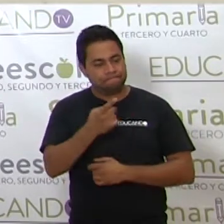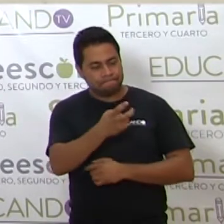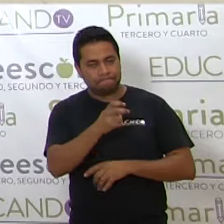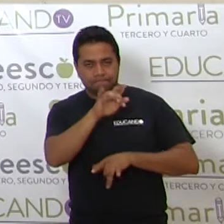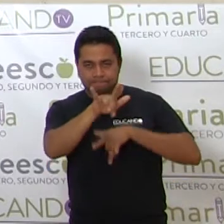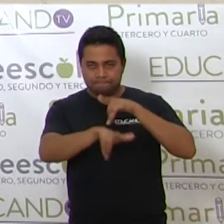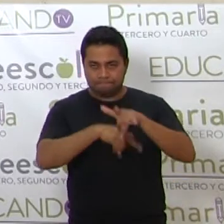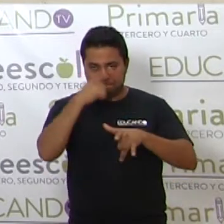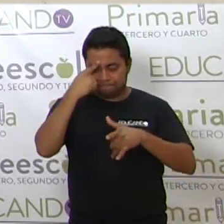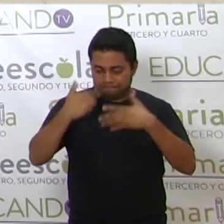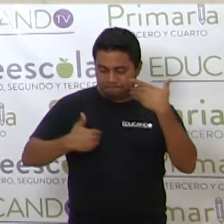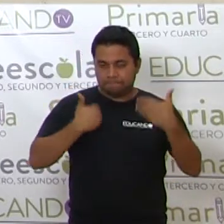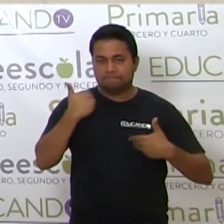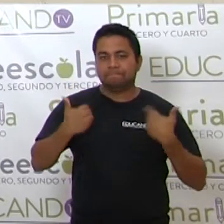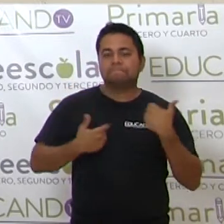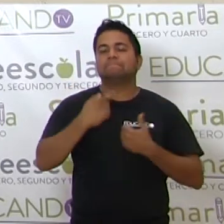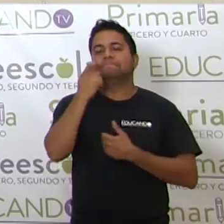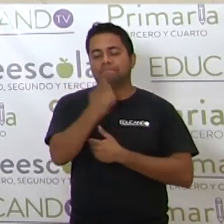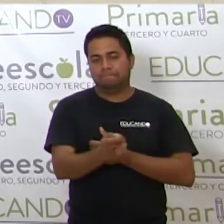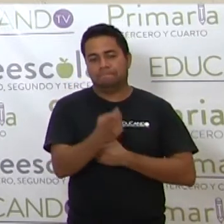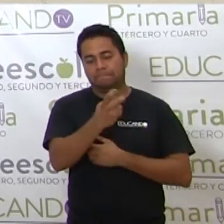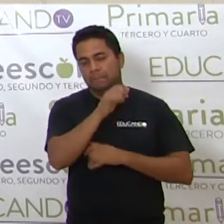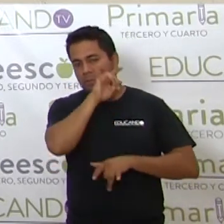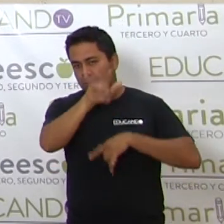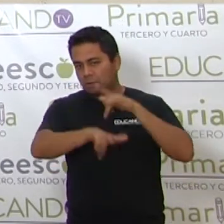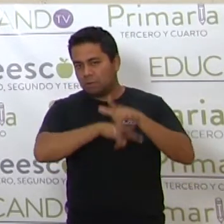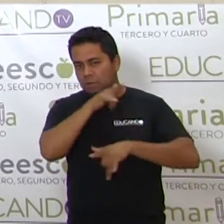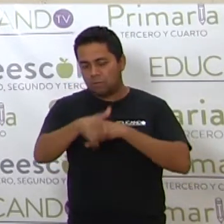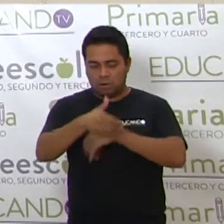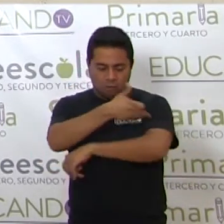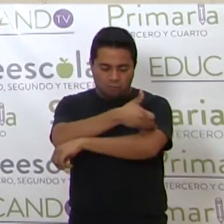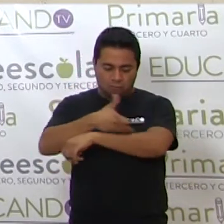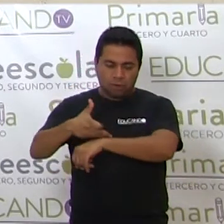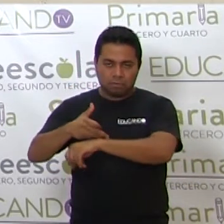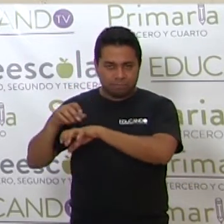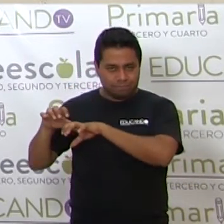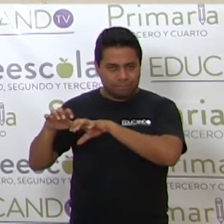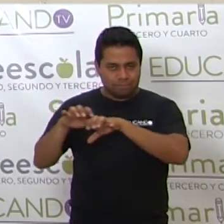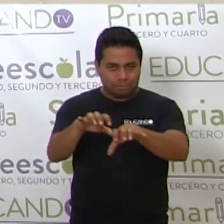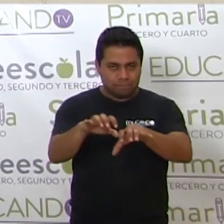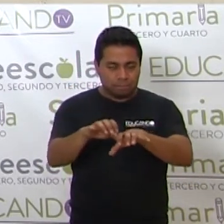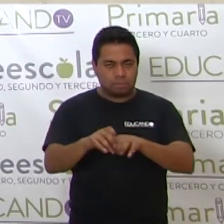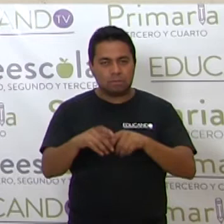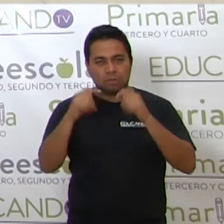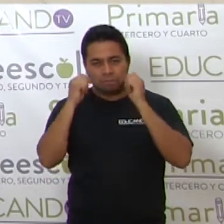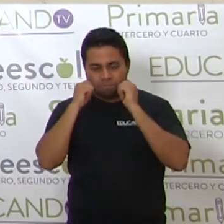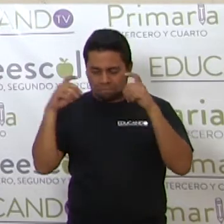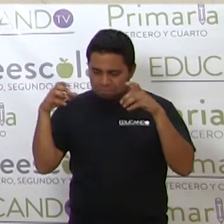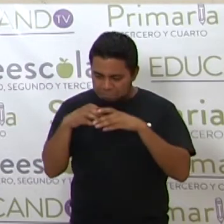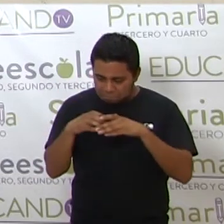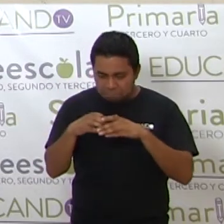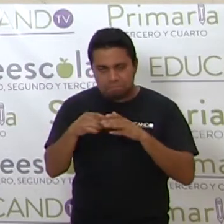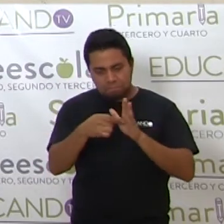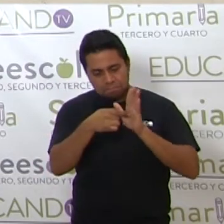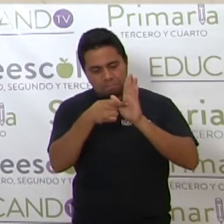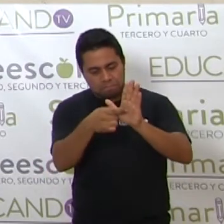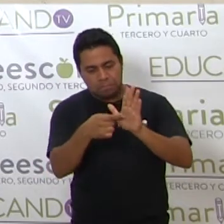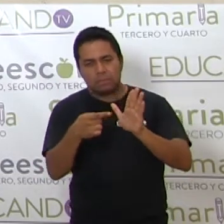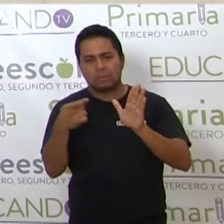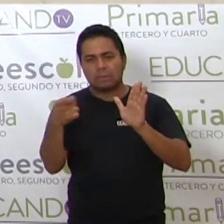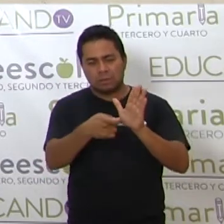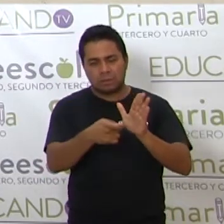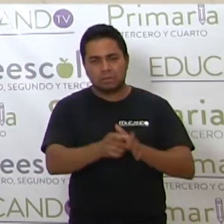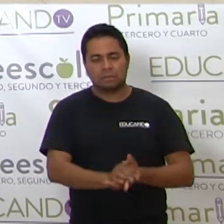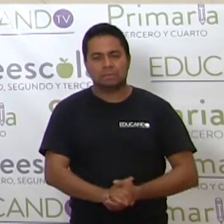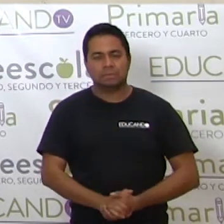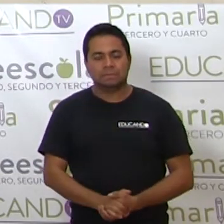diversiones es más una feria familiar y aunque chiquita te voy a presentar esta otra